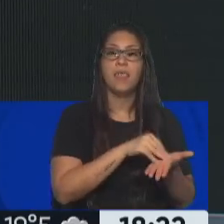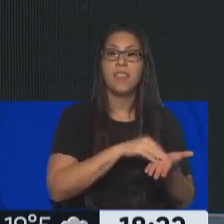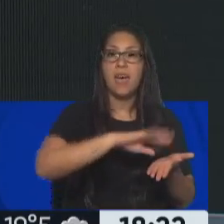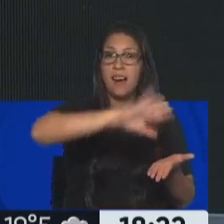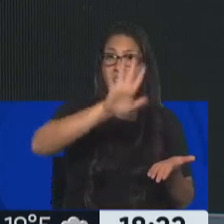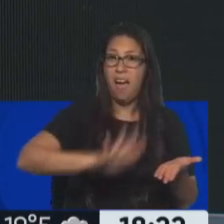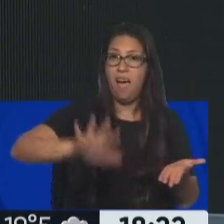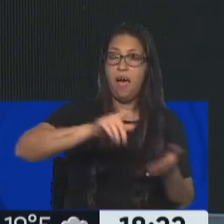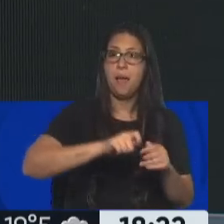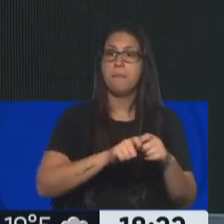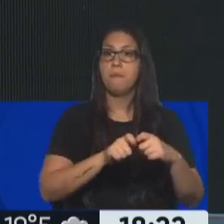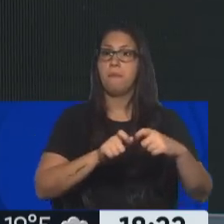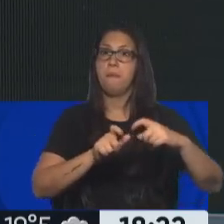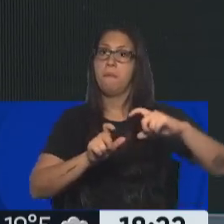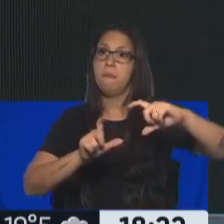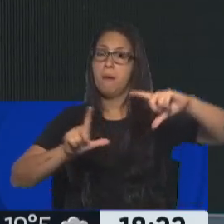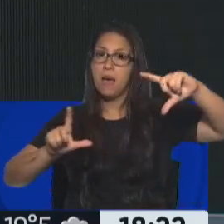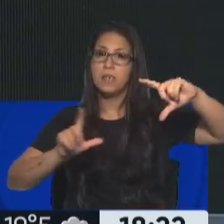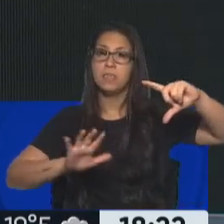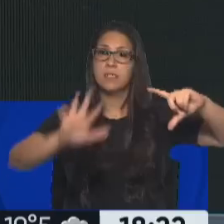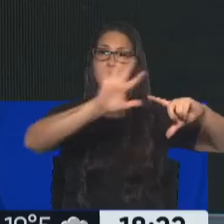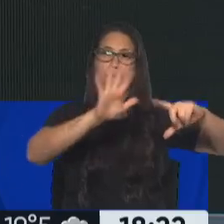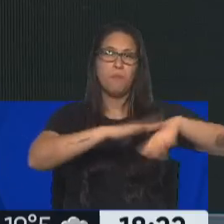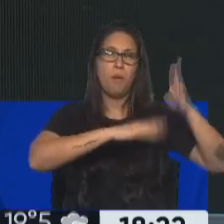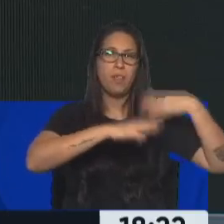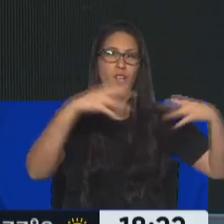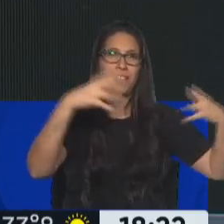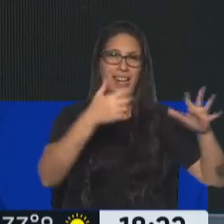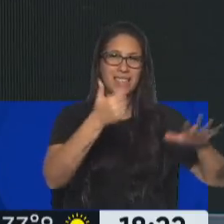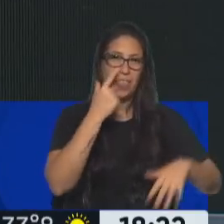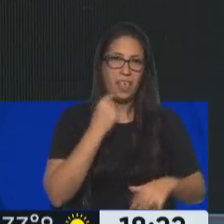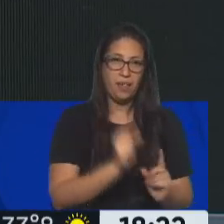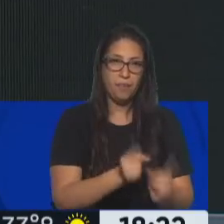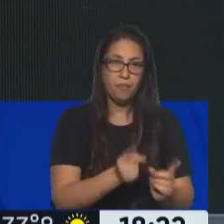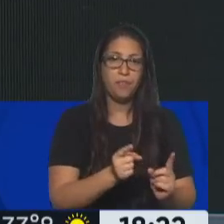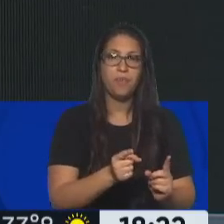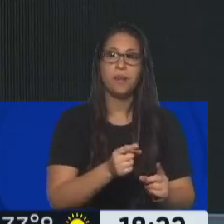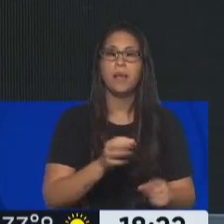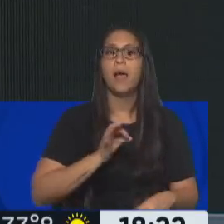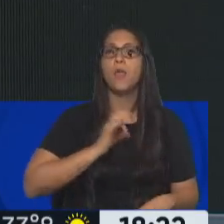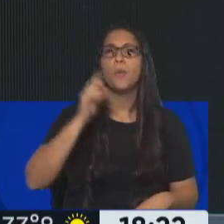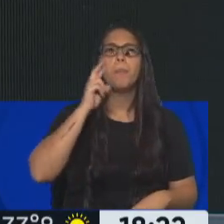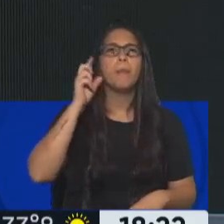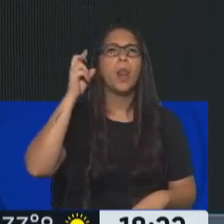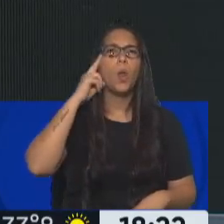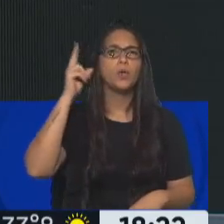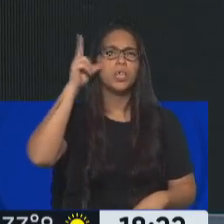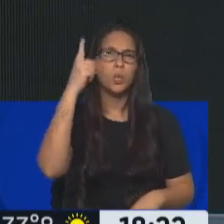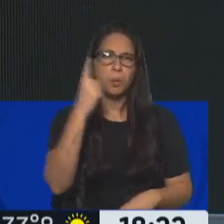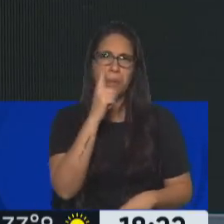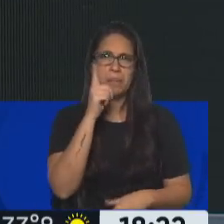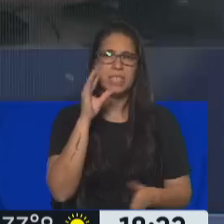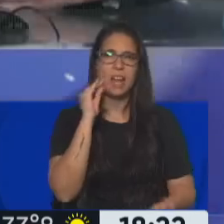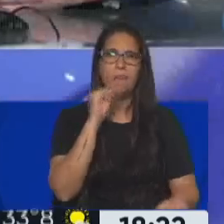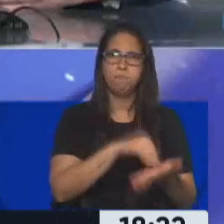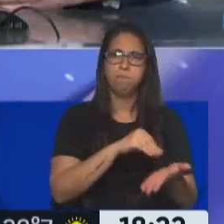Golán, ocupados en la Guerra de los 6 días, anexados formalmente en el 81, si mal no recuerdo. Entonces,